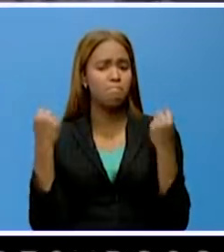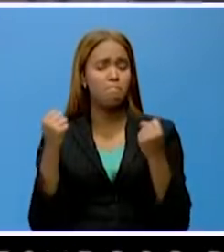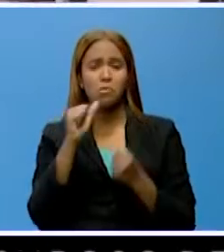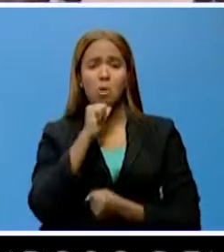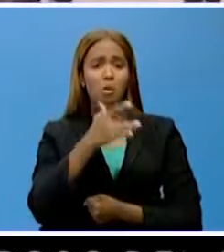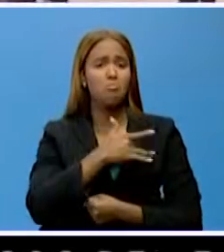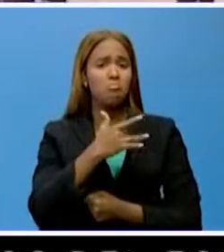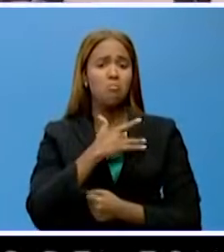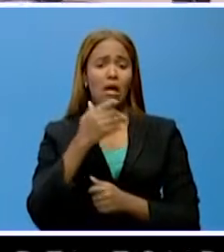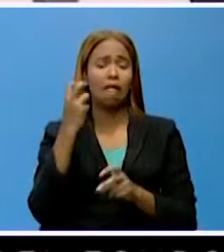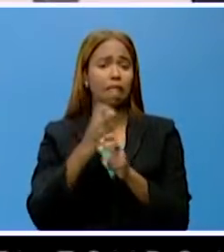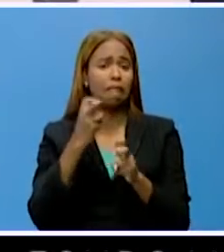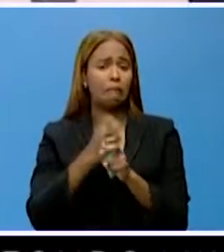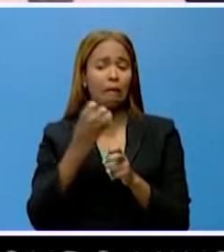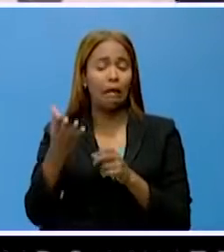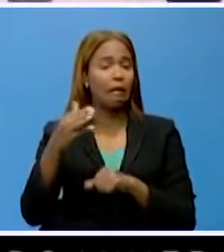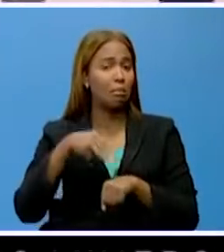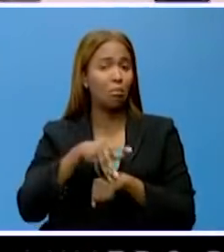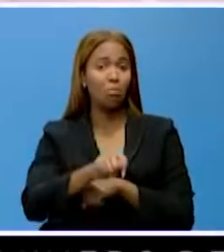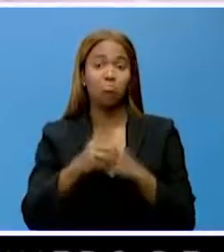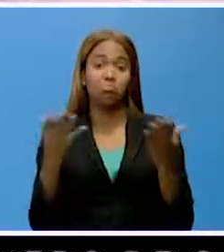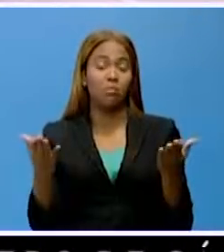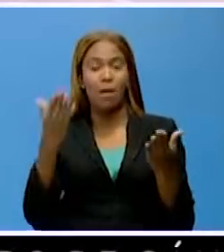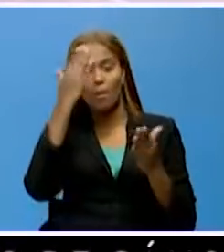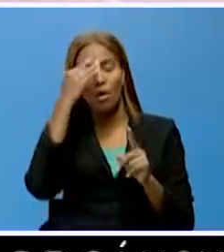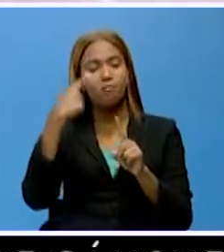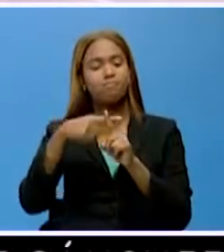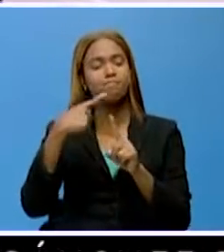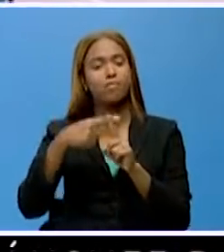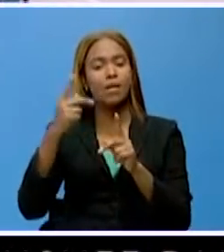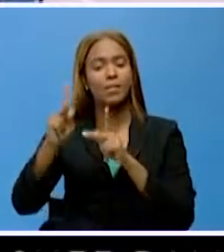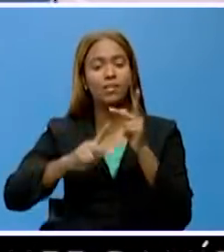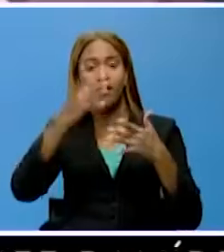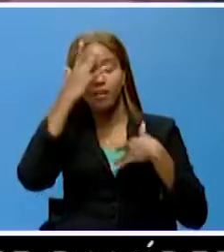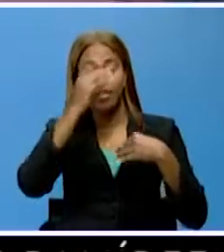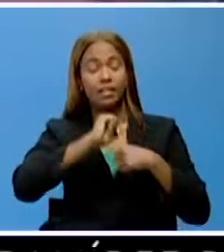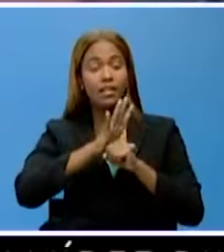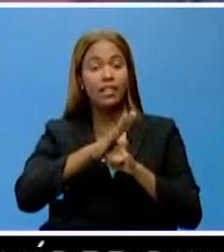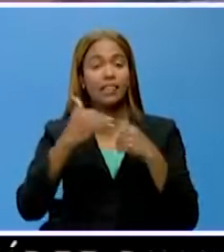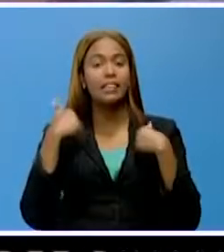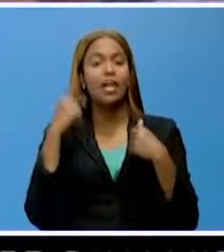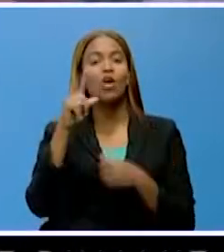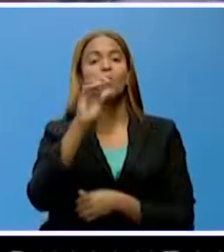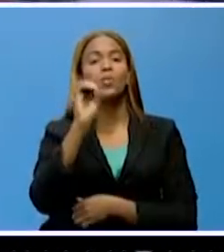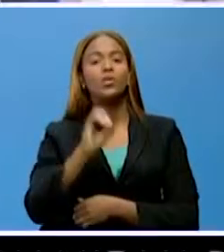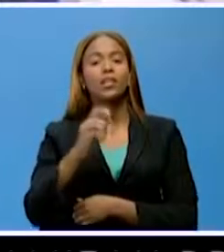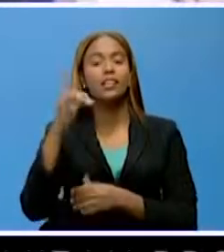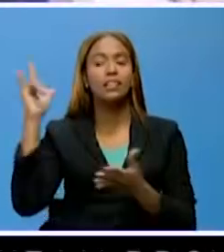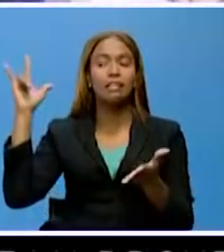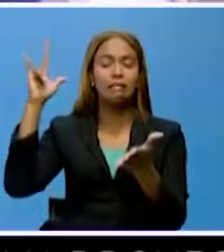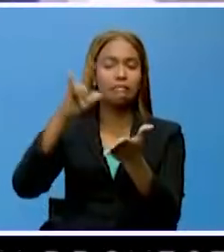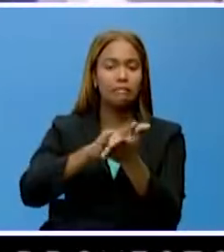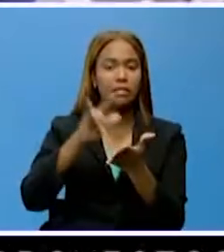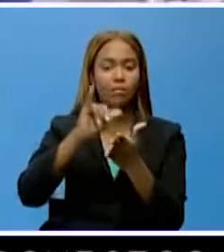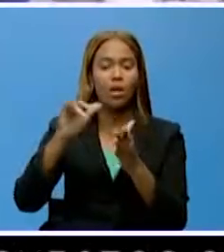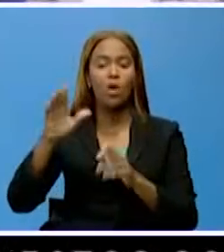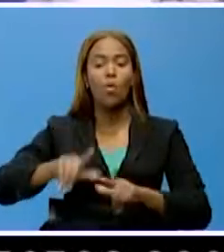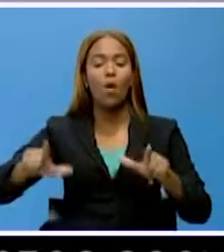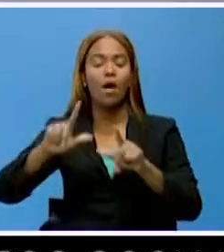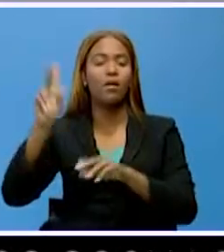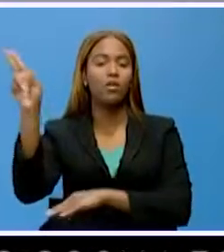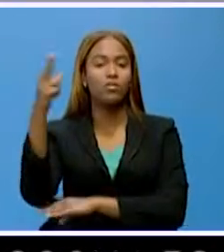tanta severidad en el turismo, ya que el nivel de positividad del coronavirus ronda el 1% en los aeropuertos y zonas